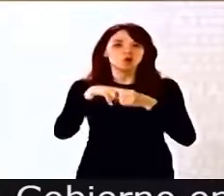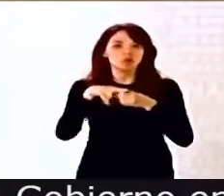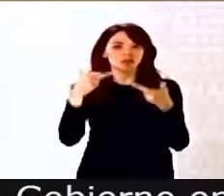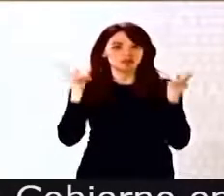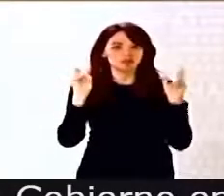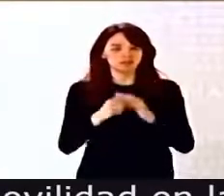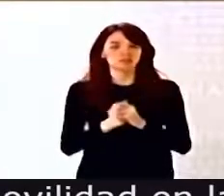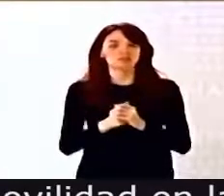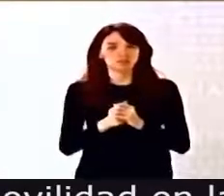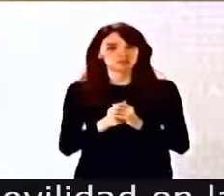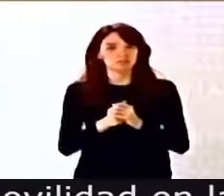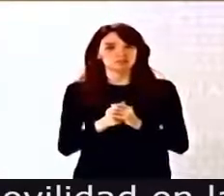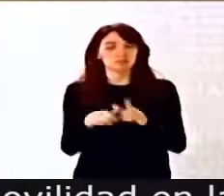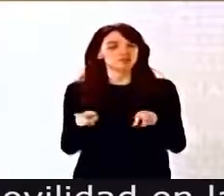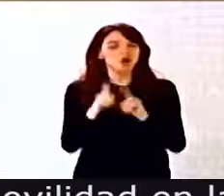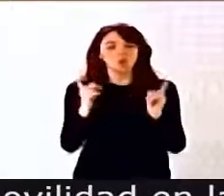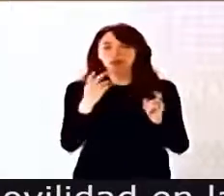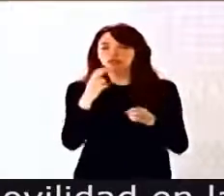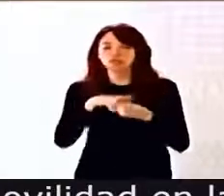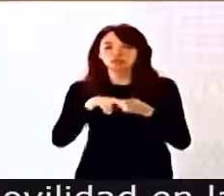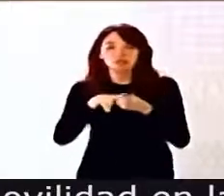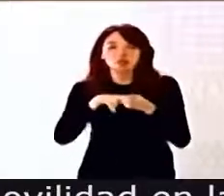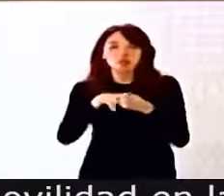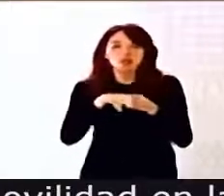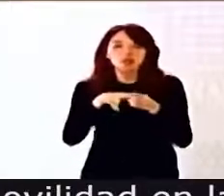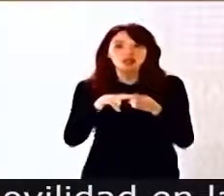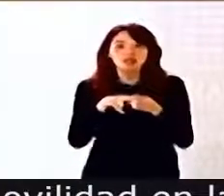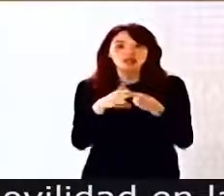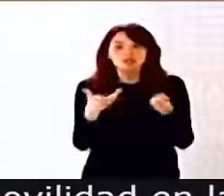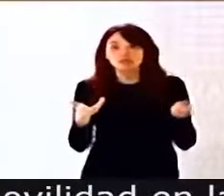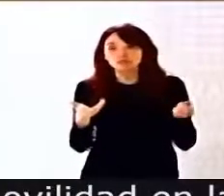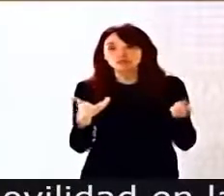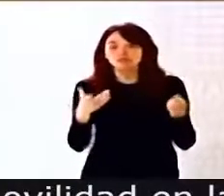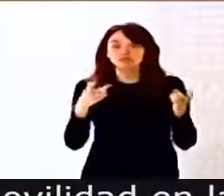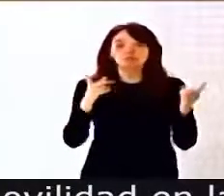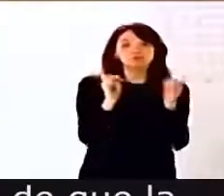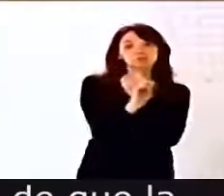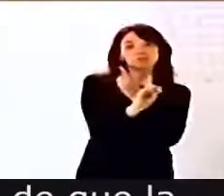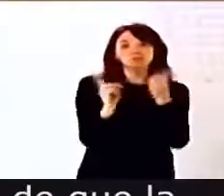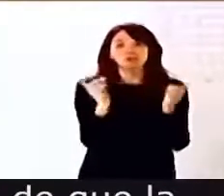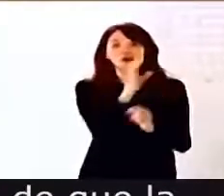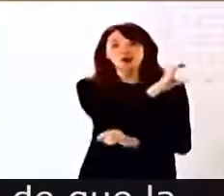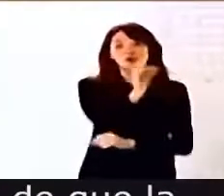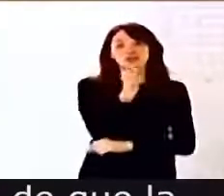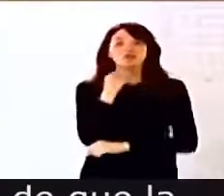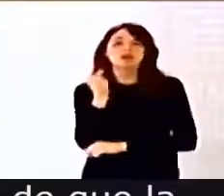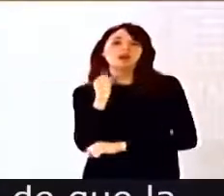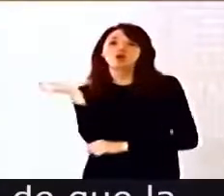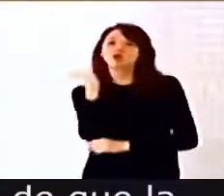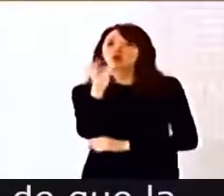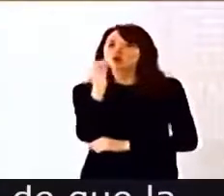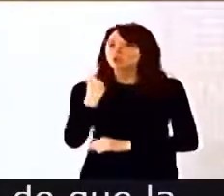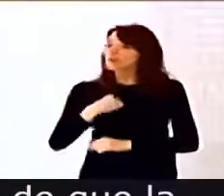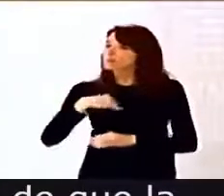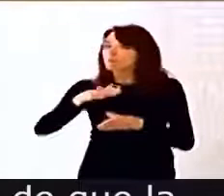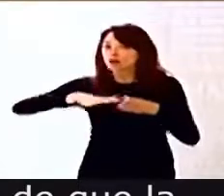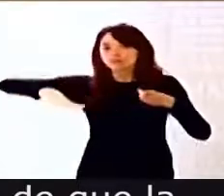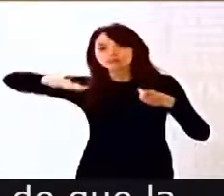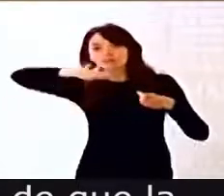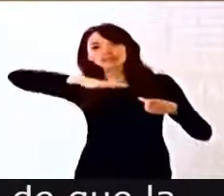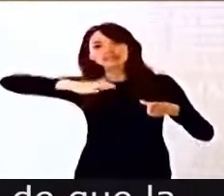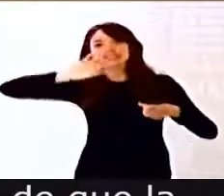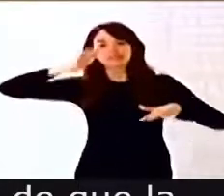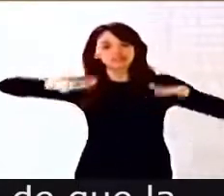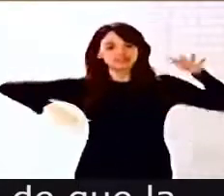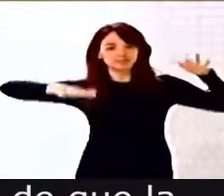permitido, independientemente de que la provincia sean los desplazamientos entre Cáceres y Badajoz o entre provincias que estén en distintas